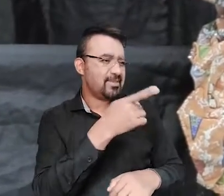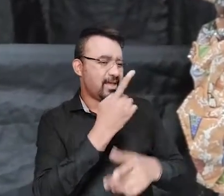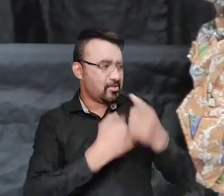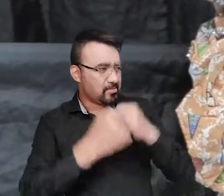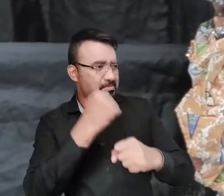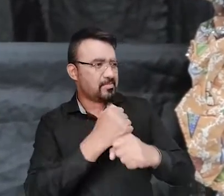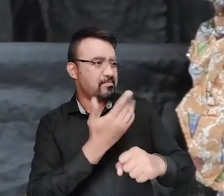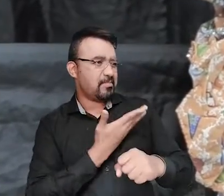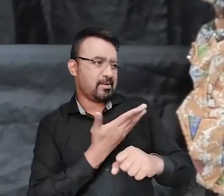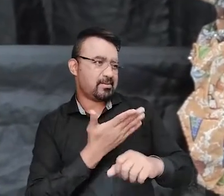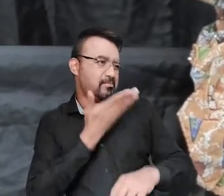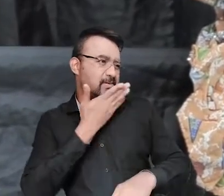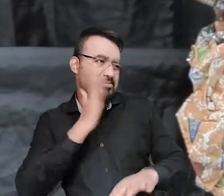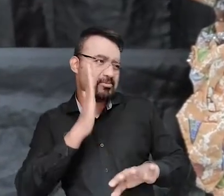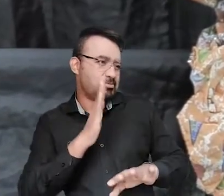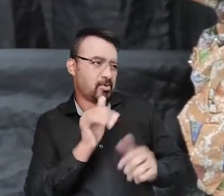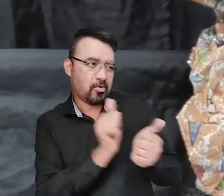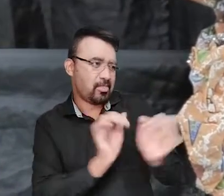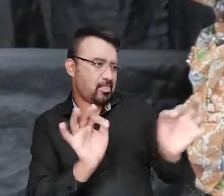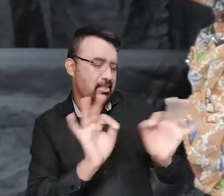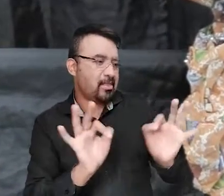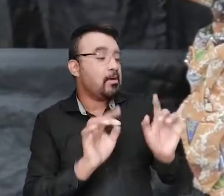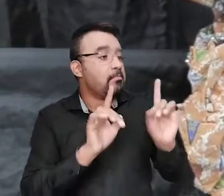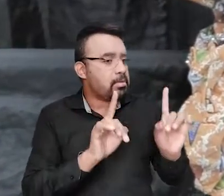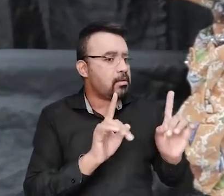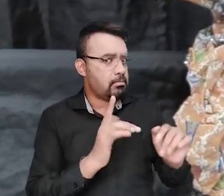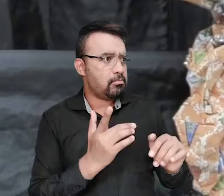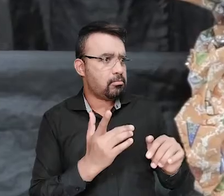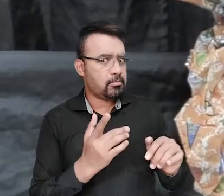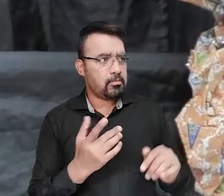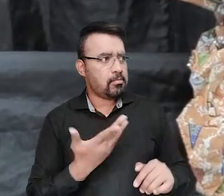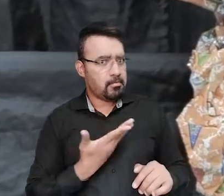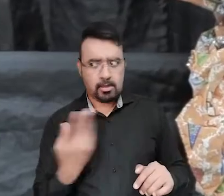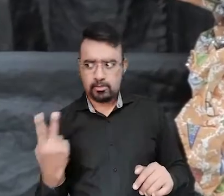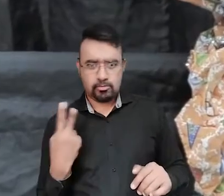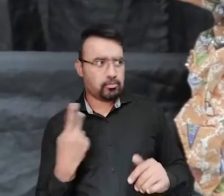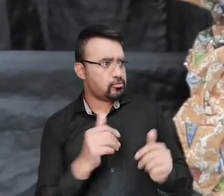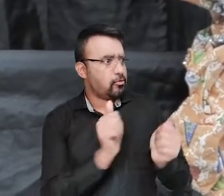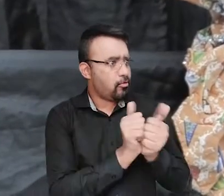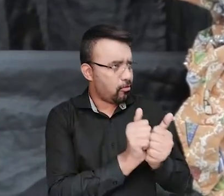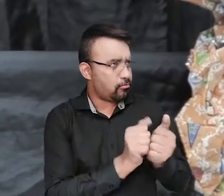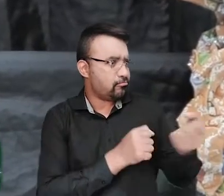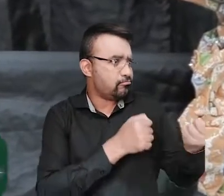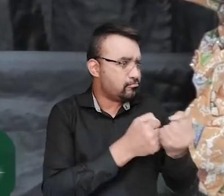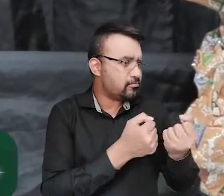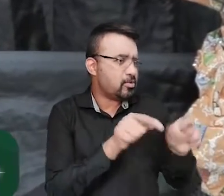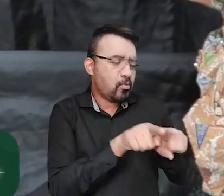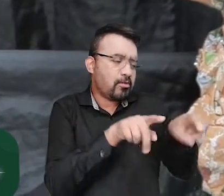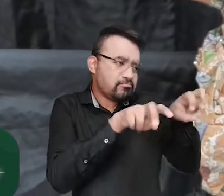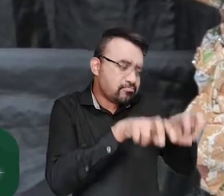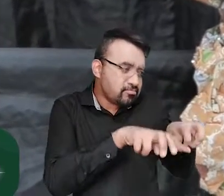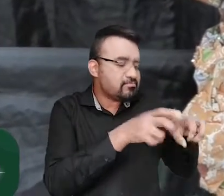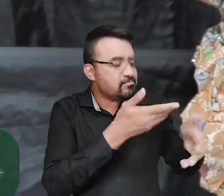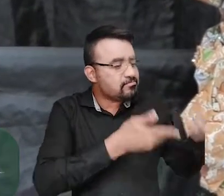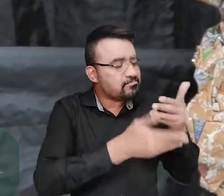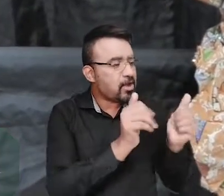está. Pero nosotros estamos aquí. No estás solo. Déjame estar a tu lado, en silencio, solo para